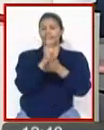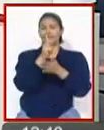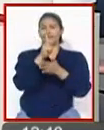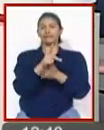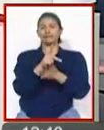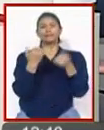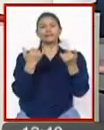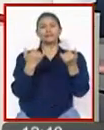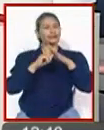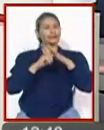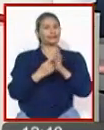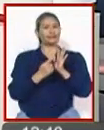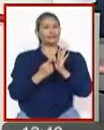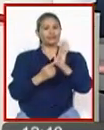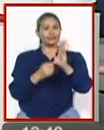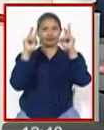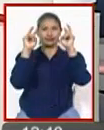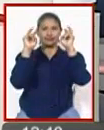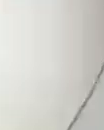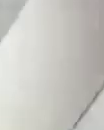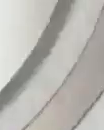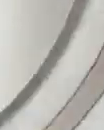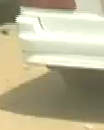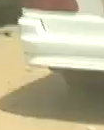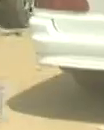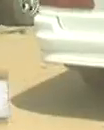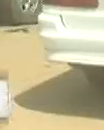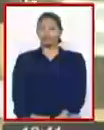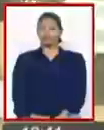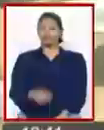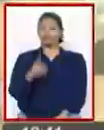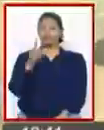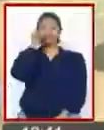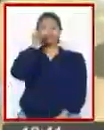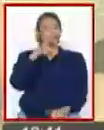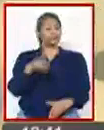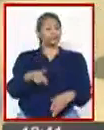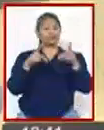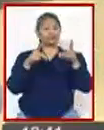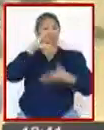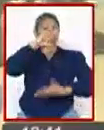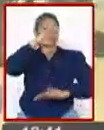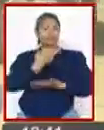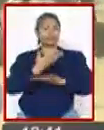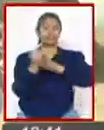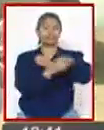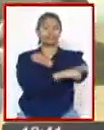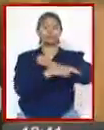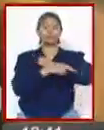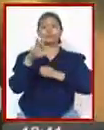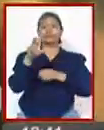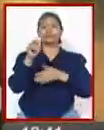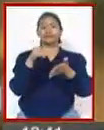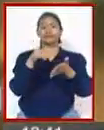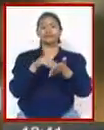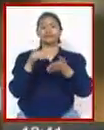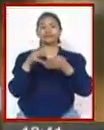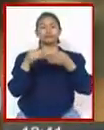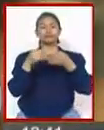septiembre, pónganse cómodos. A continuación, nuestros titulares. Una mujer denunció a su hijo de haberle robado $30,000